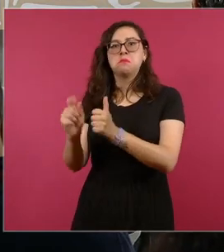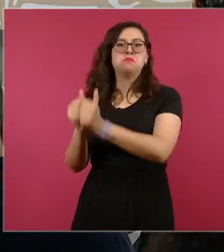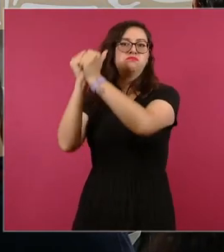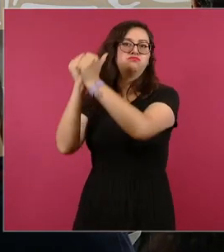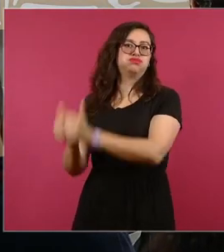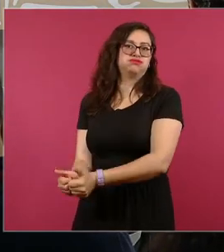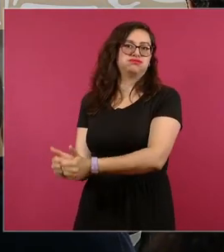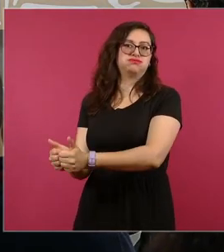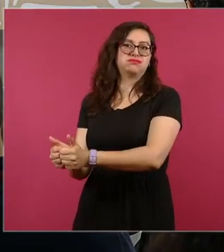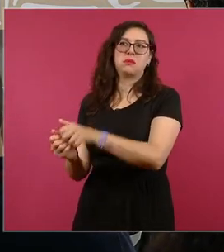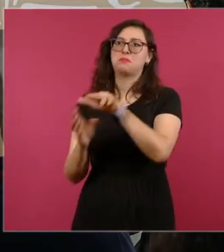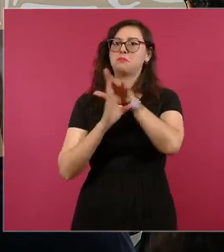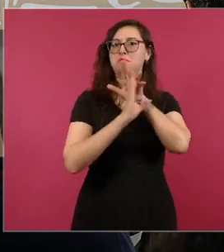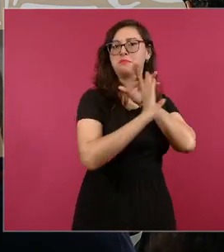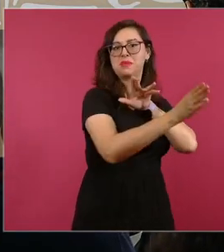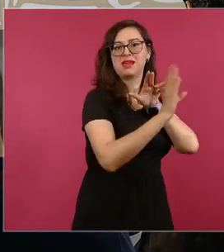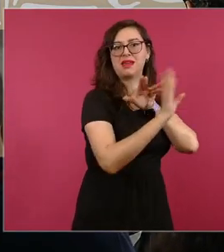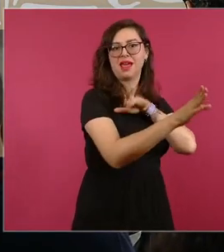de la fraternidad universal.